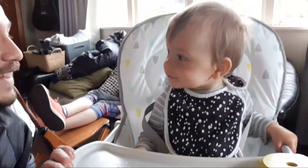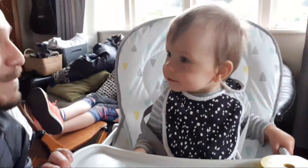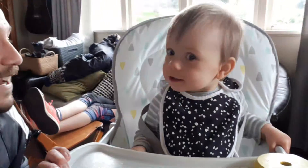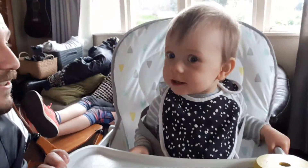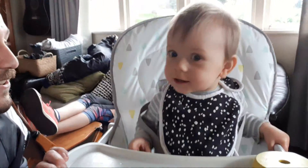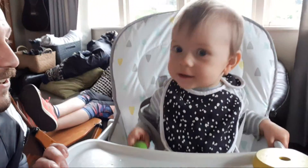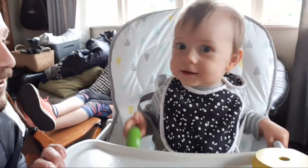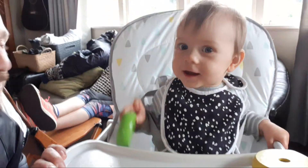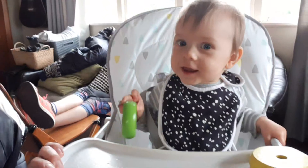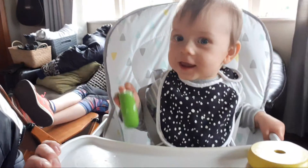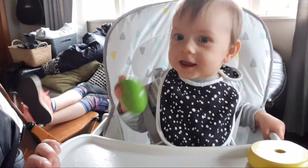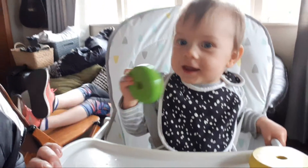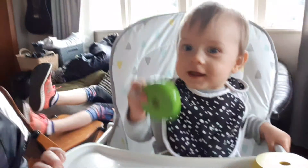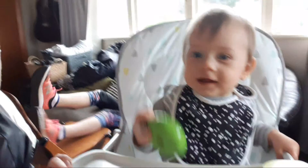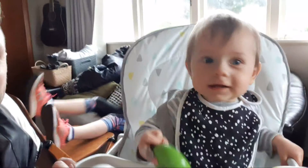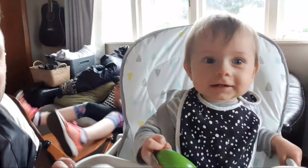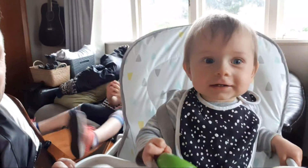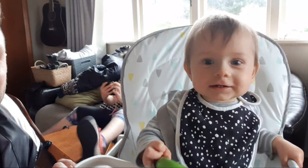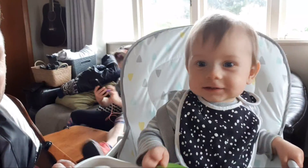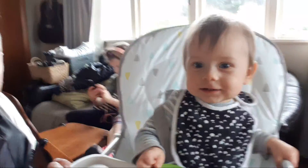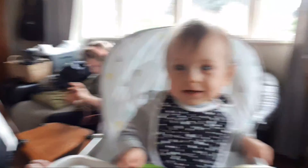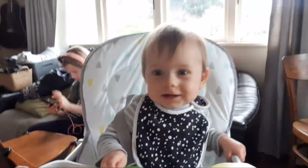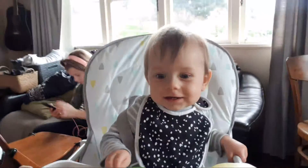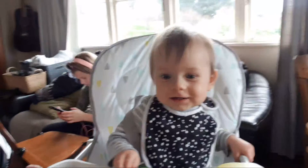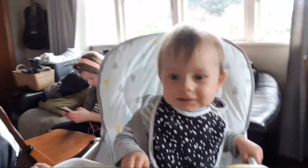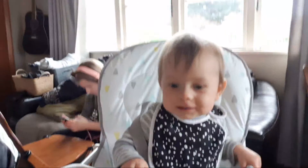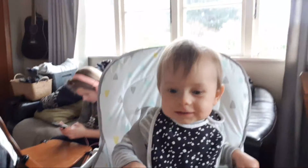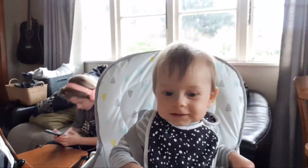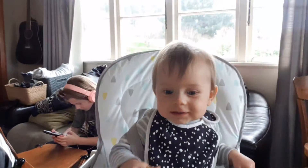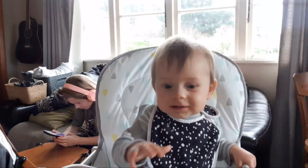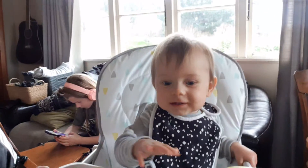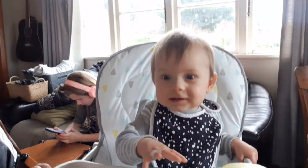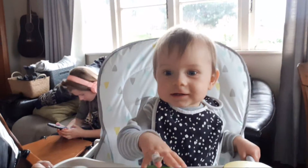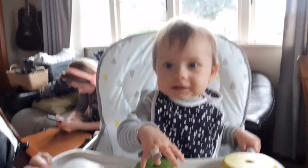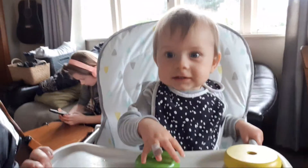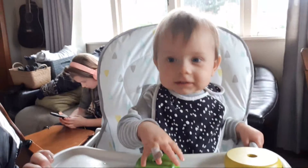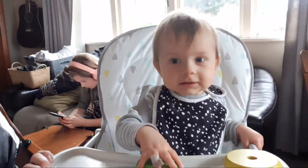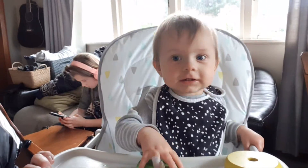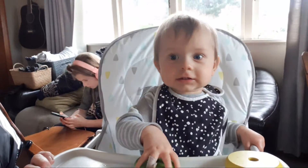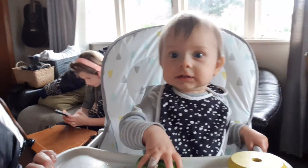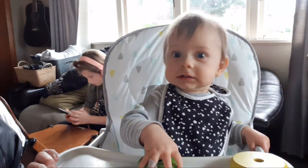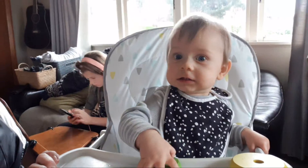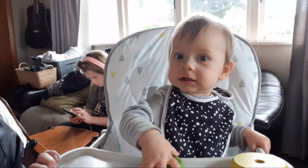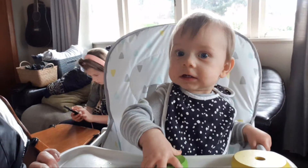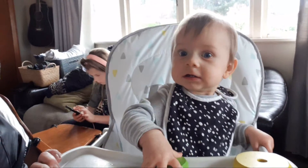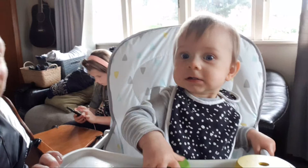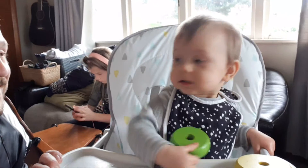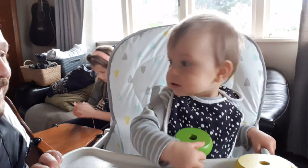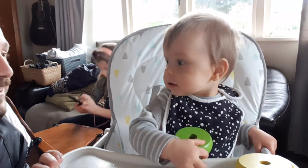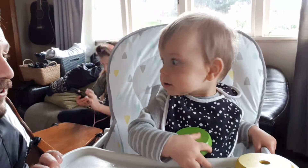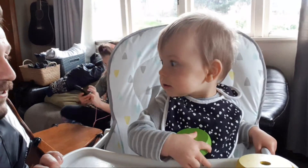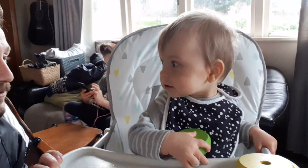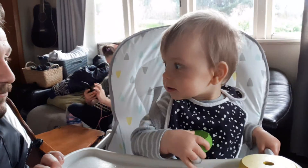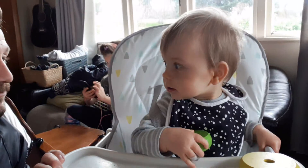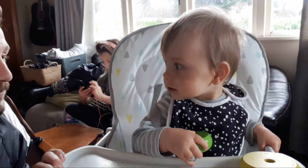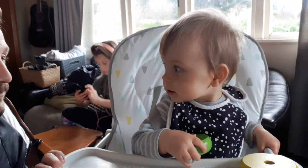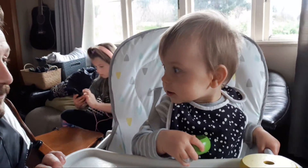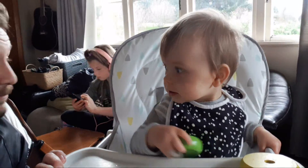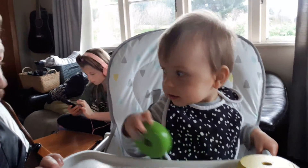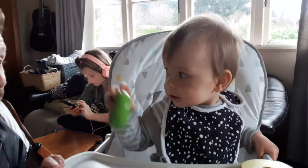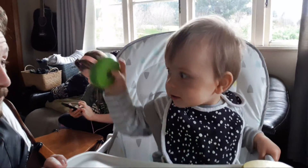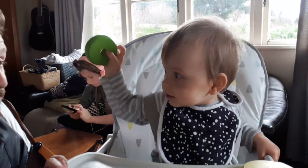que te está mirando? Hola. Hola. ¿No, Riby? Hola. Hola, Riby. ¿No?